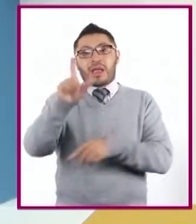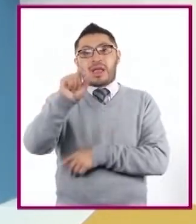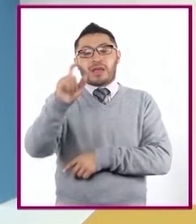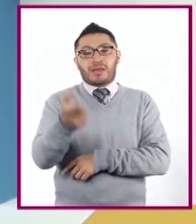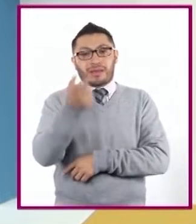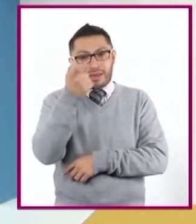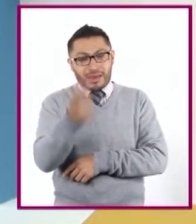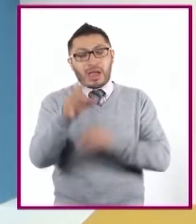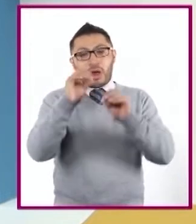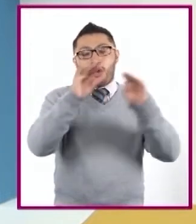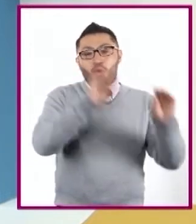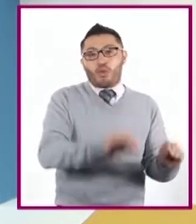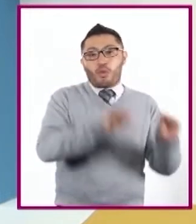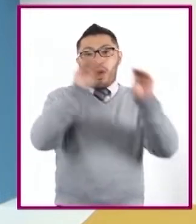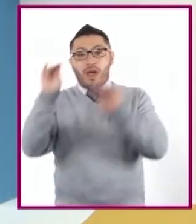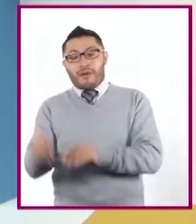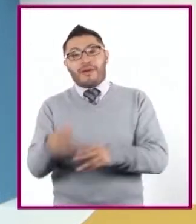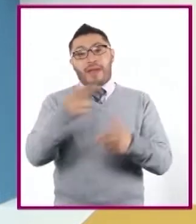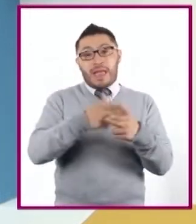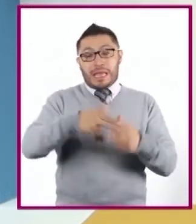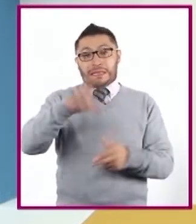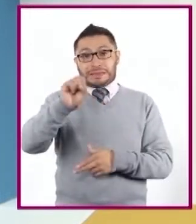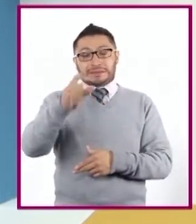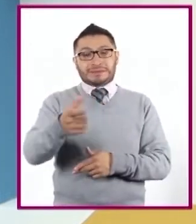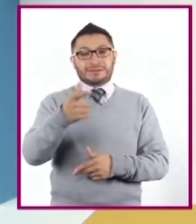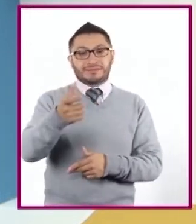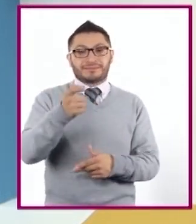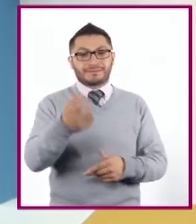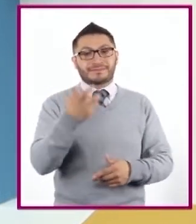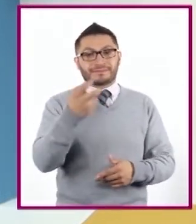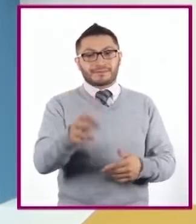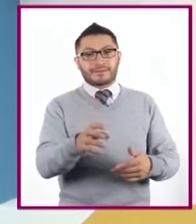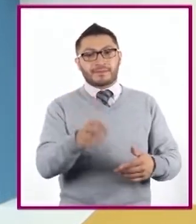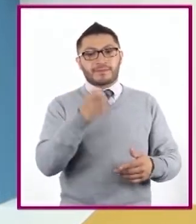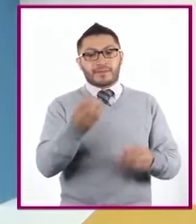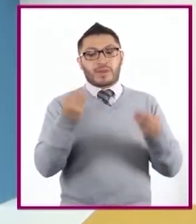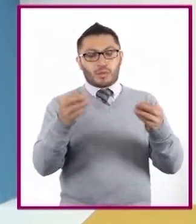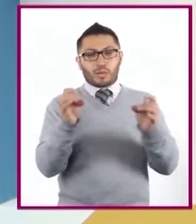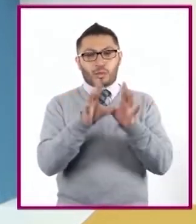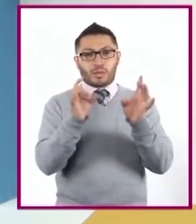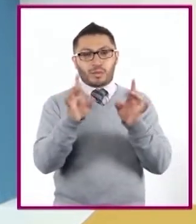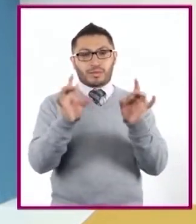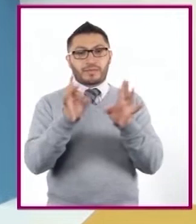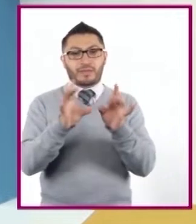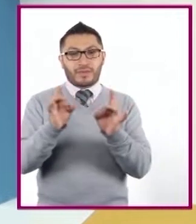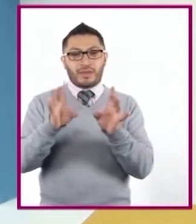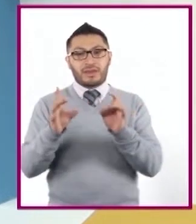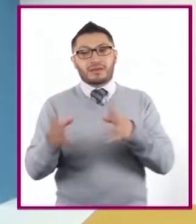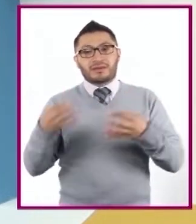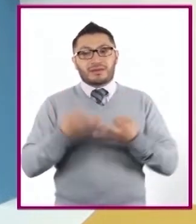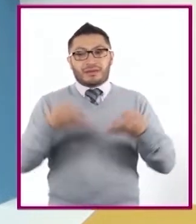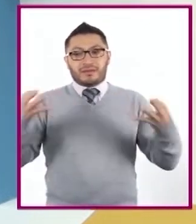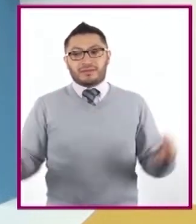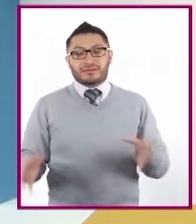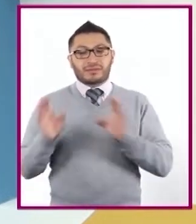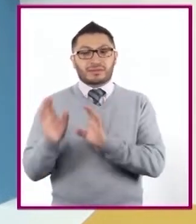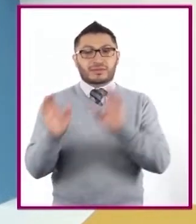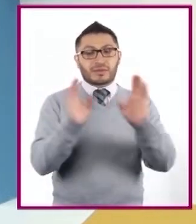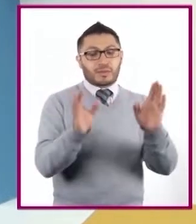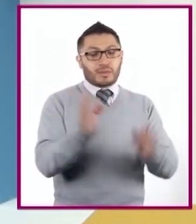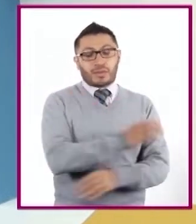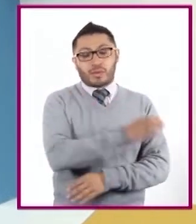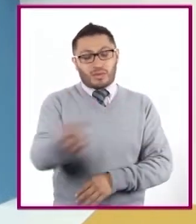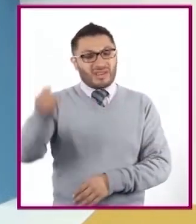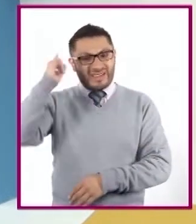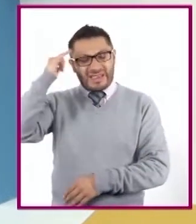o traspasados hasta en 60 pesos. Esto provocó, en muchos casos, que las tierras que cultivaban los indios perdieran